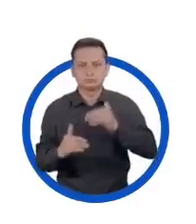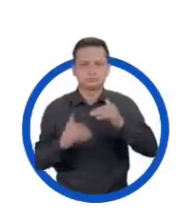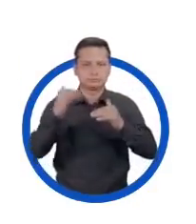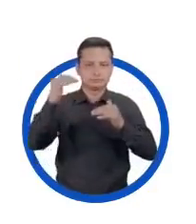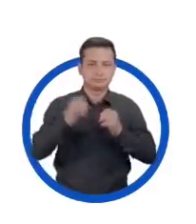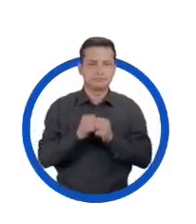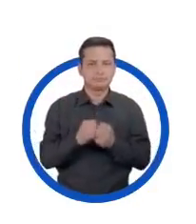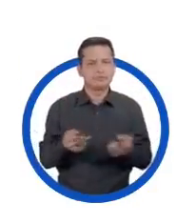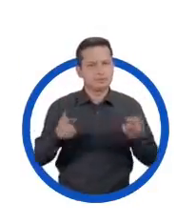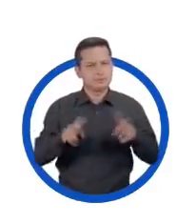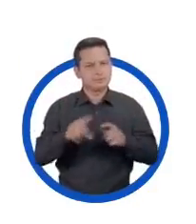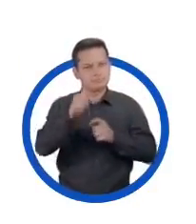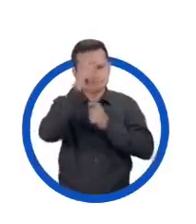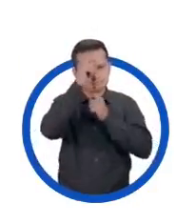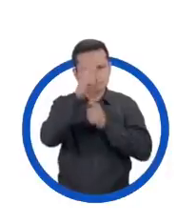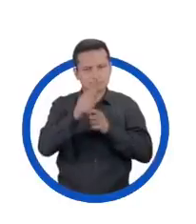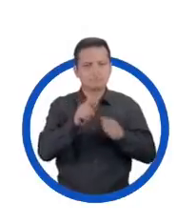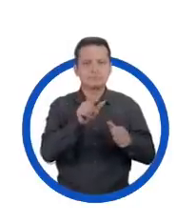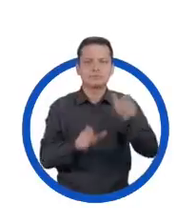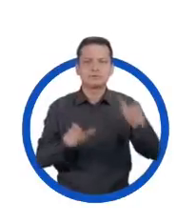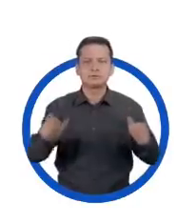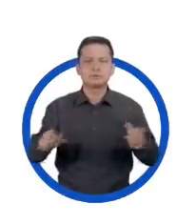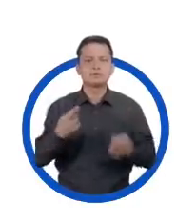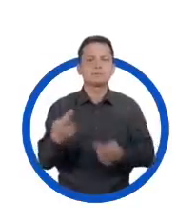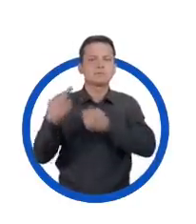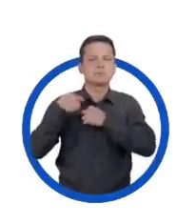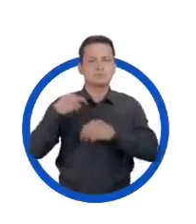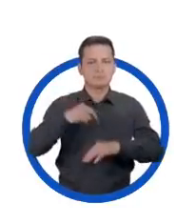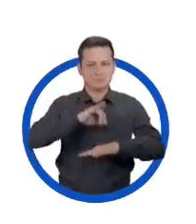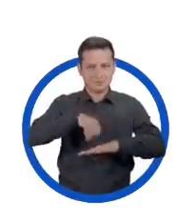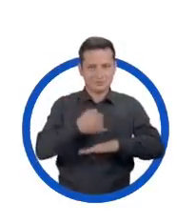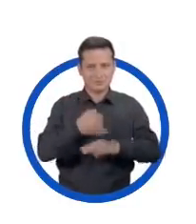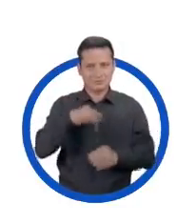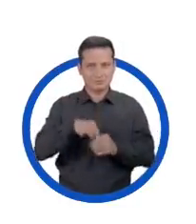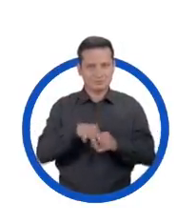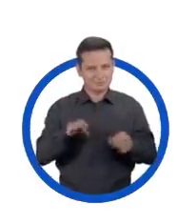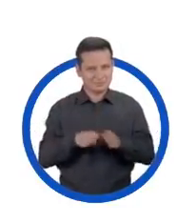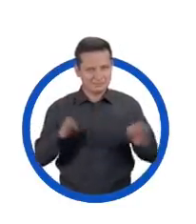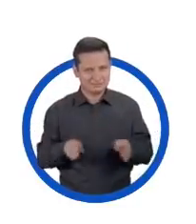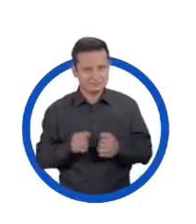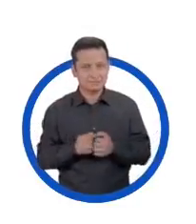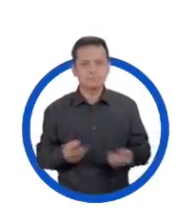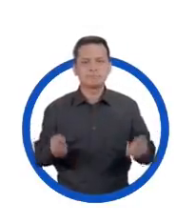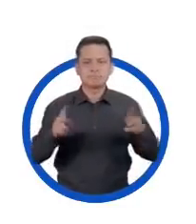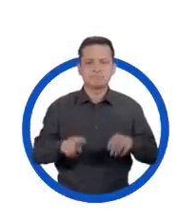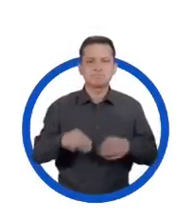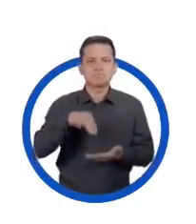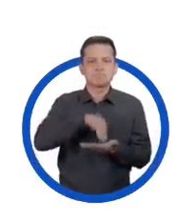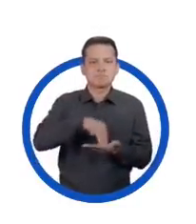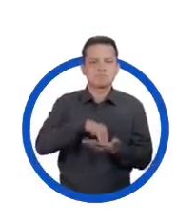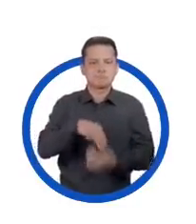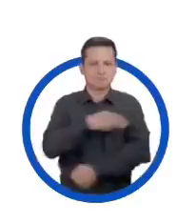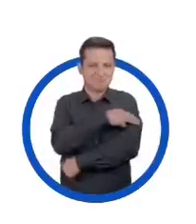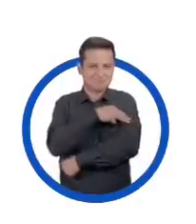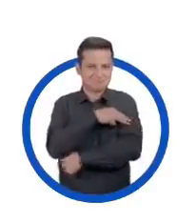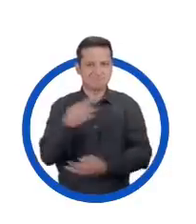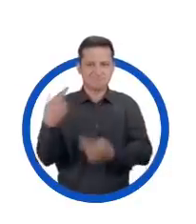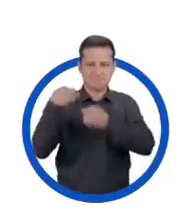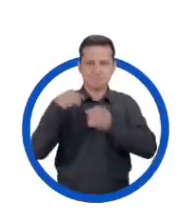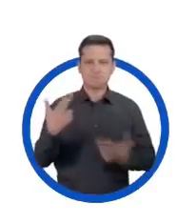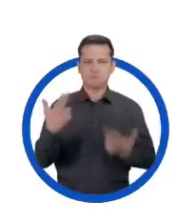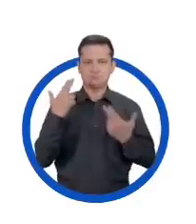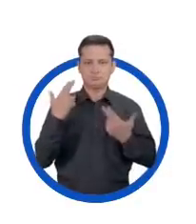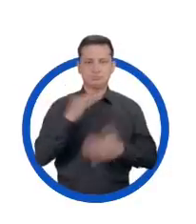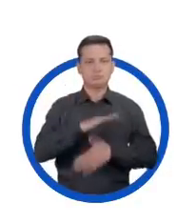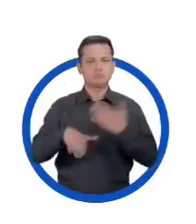quiere expresar su reconocimiento a quienes fungieron como funcionarios en las juntas receptoras del voto y a los miembros de las fuerzas de seguridad quienes